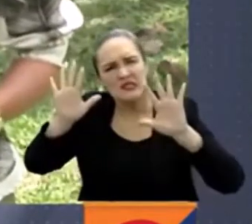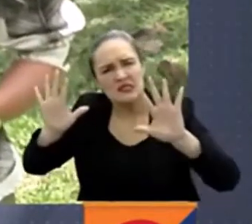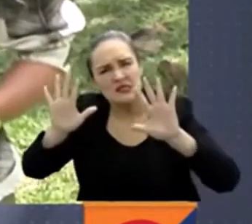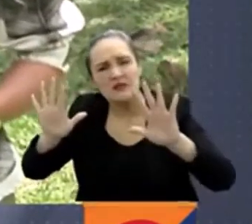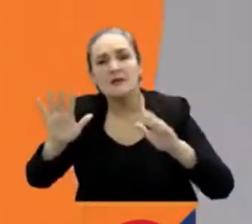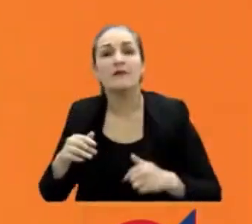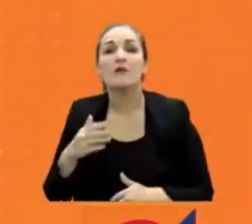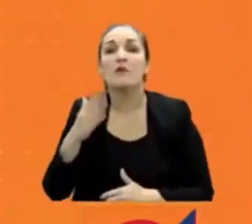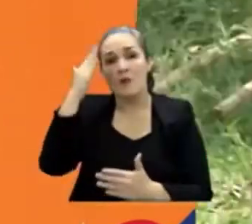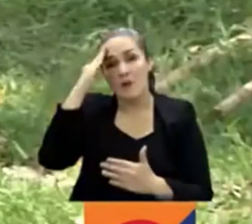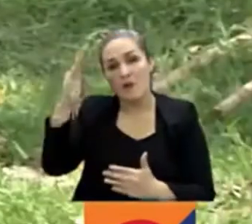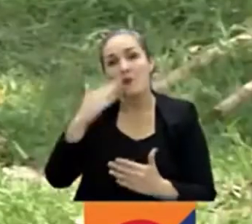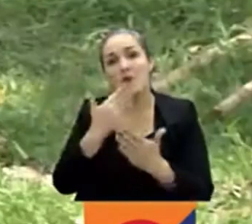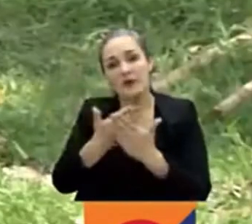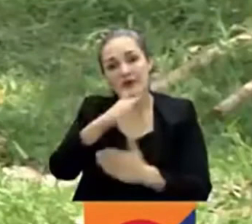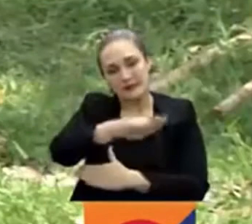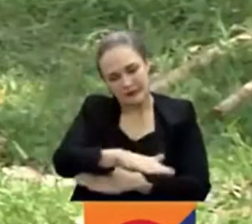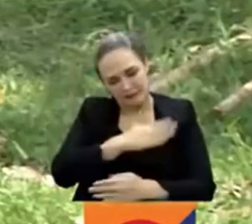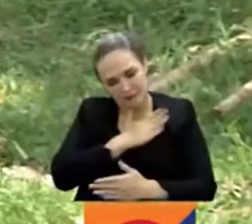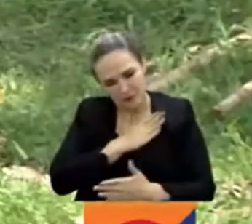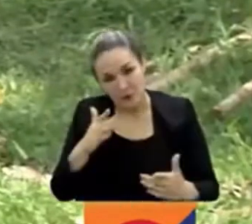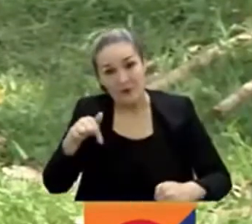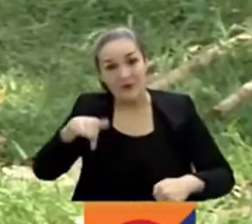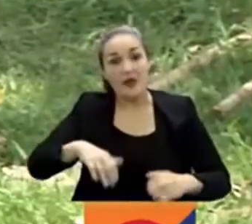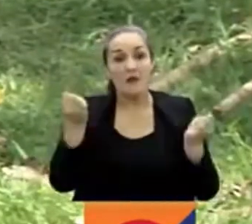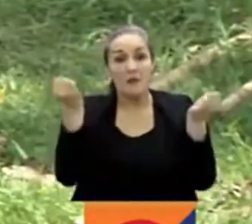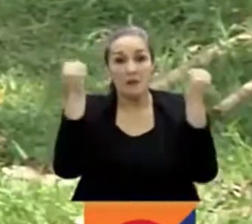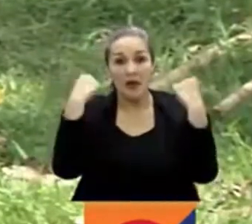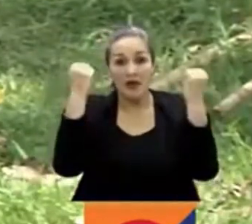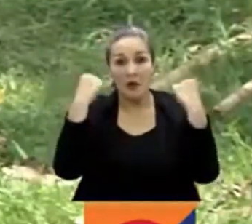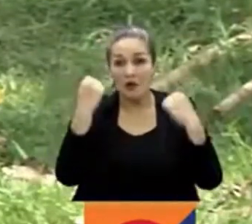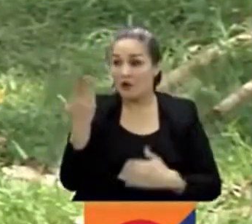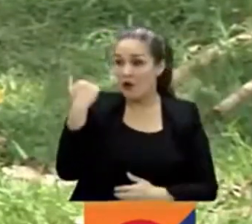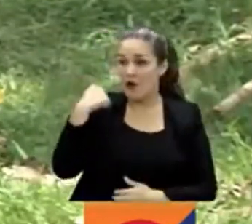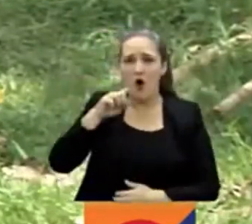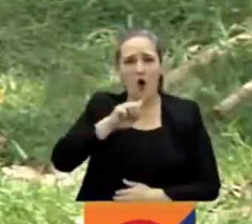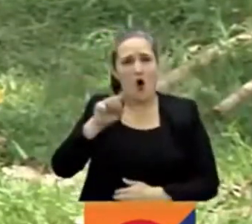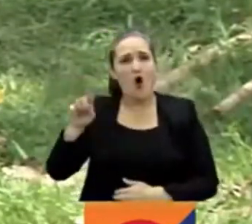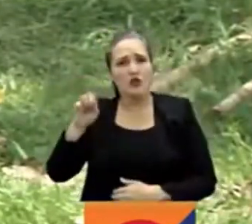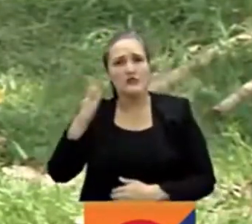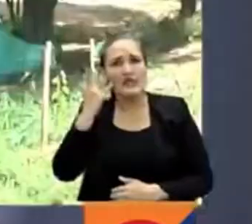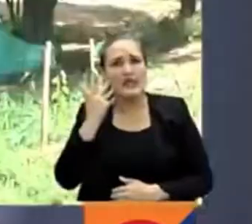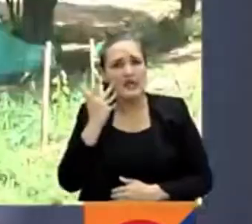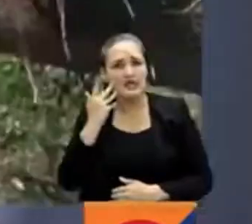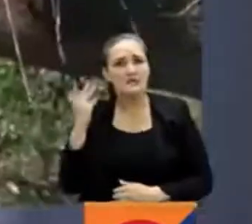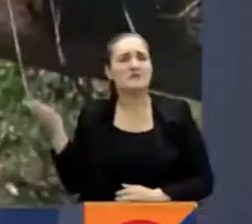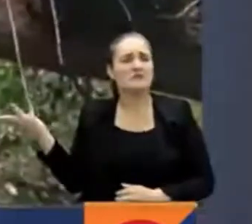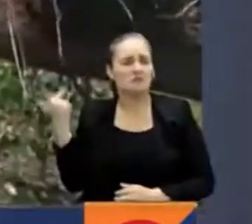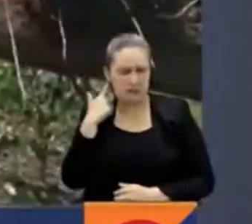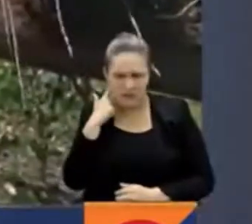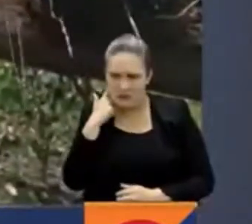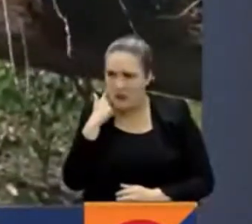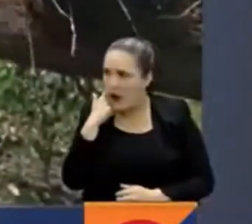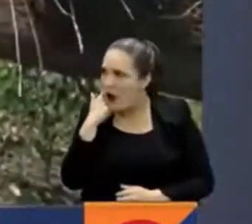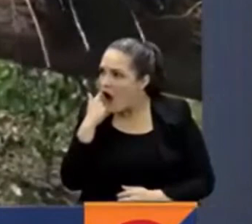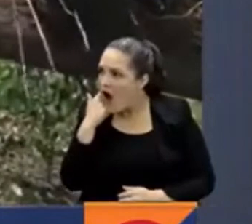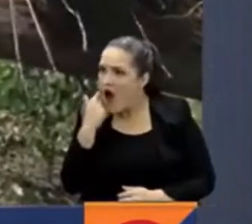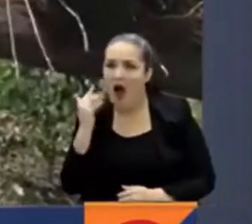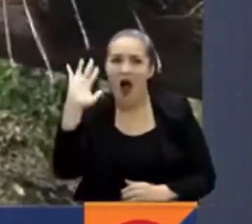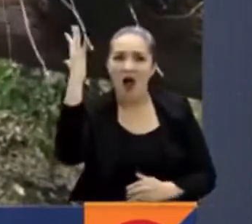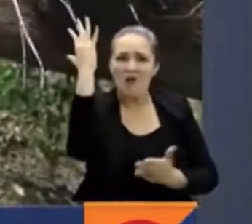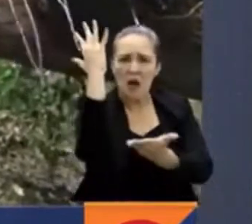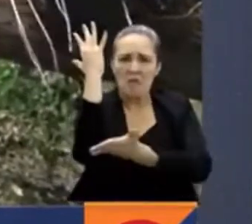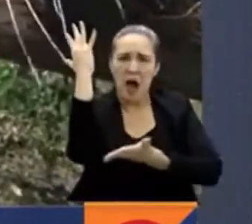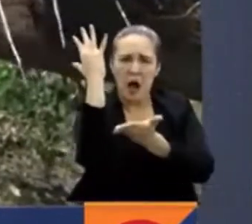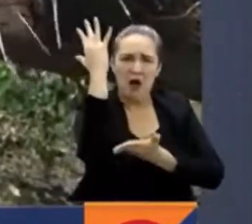José Fernando y televidentes, muy buenas tardes. Mire, hace 11 días estas personas se enteraron de lo que ellos manifiestan. Una masacre de árboles se